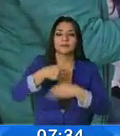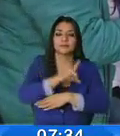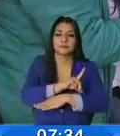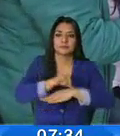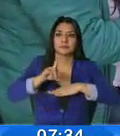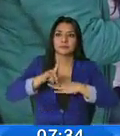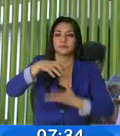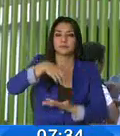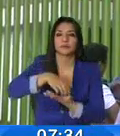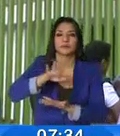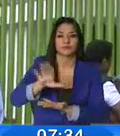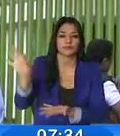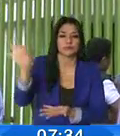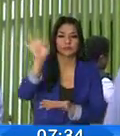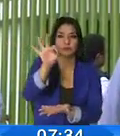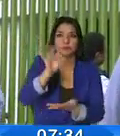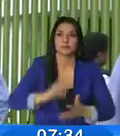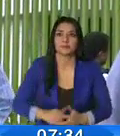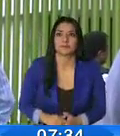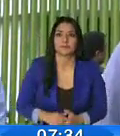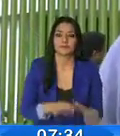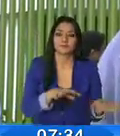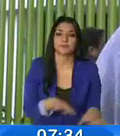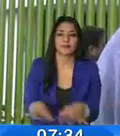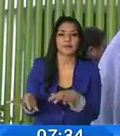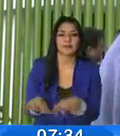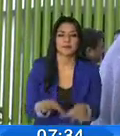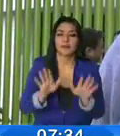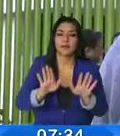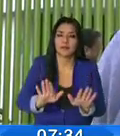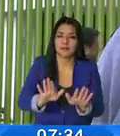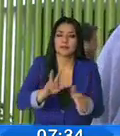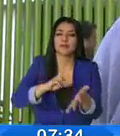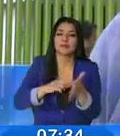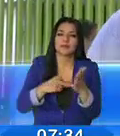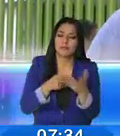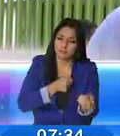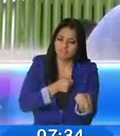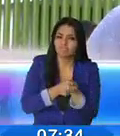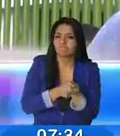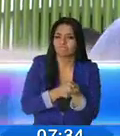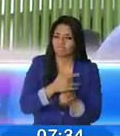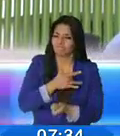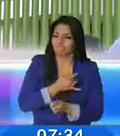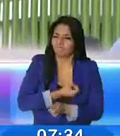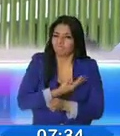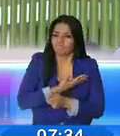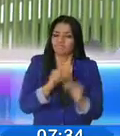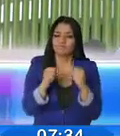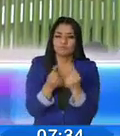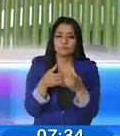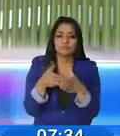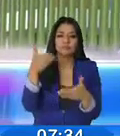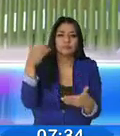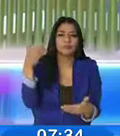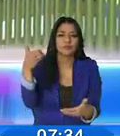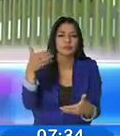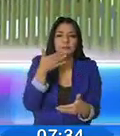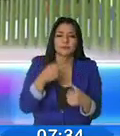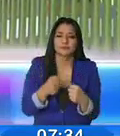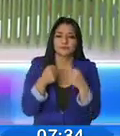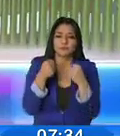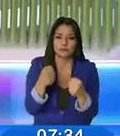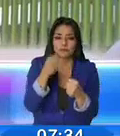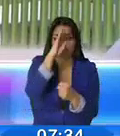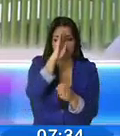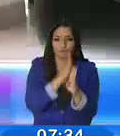directorio provincial. Una actividad de estas características refuerza ese sentimiento por una organización política que es fiel